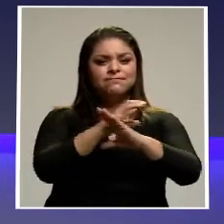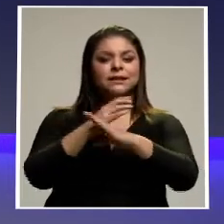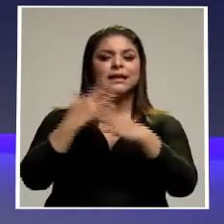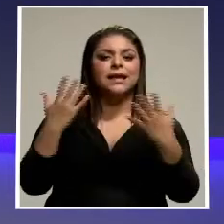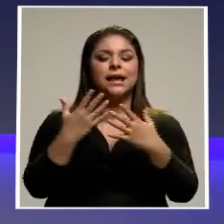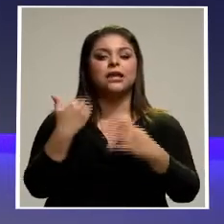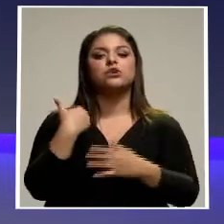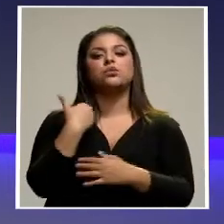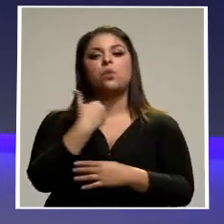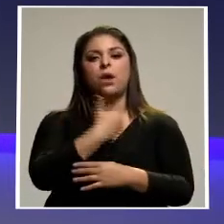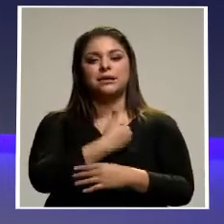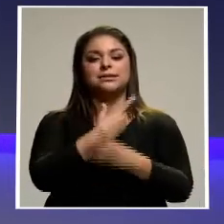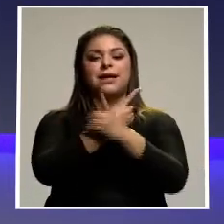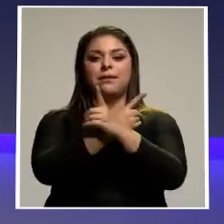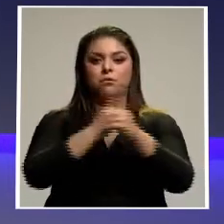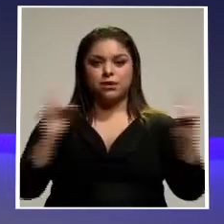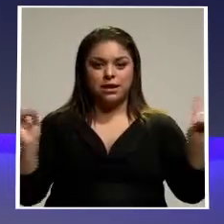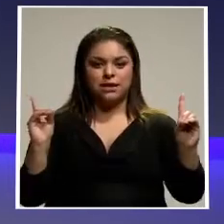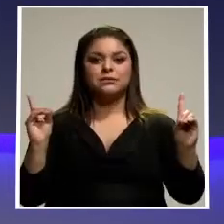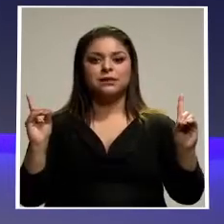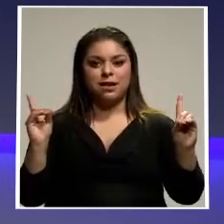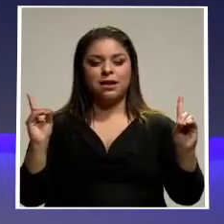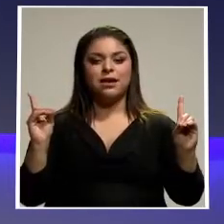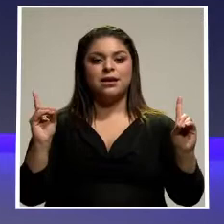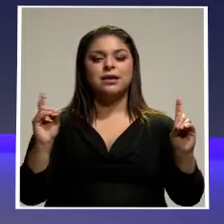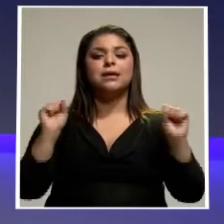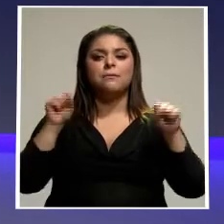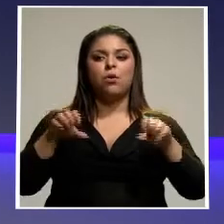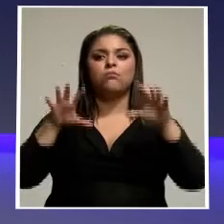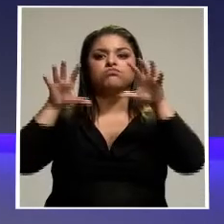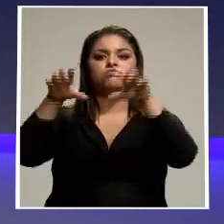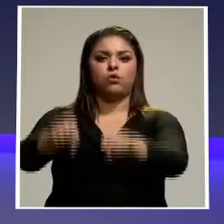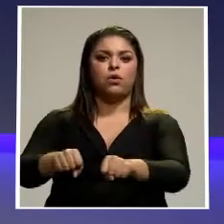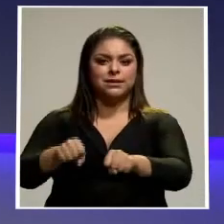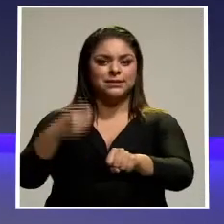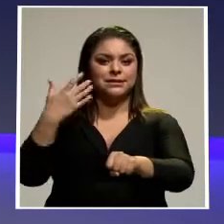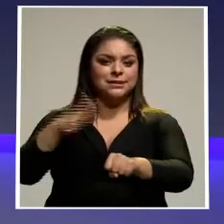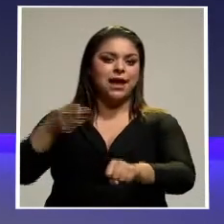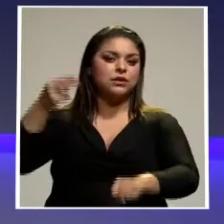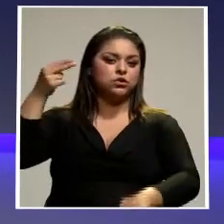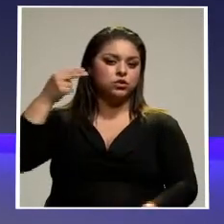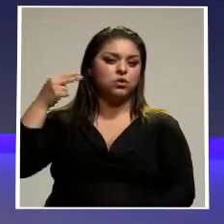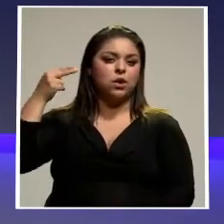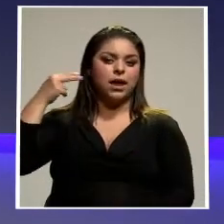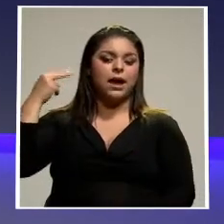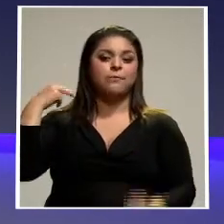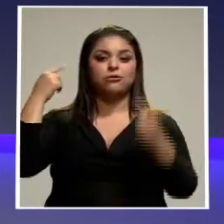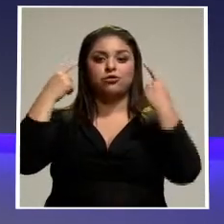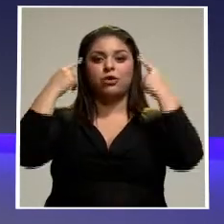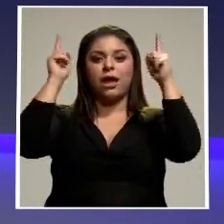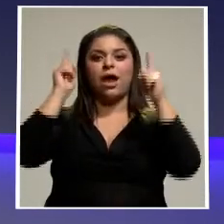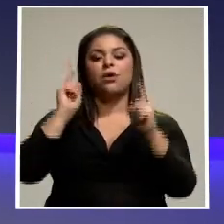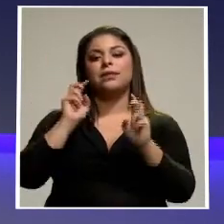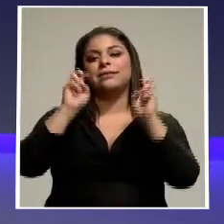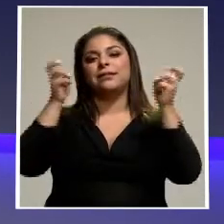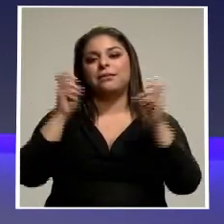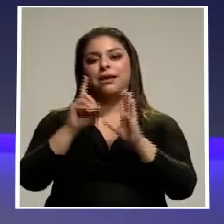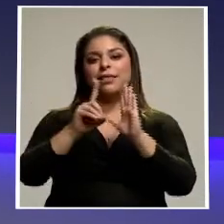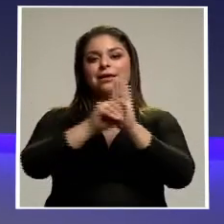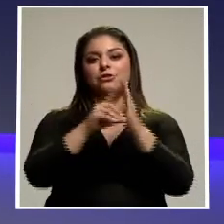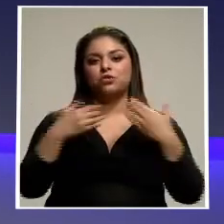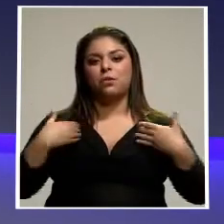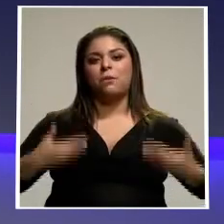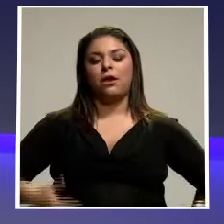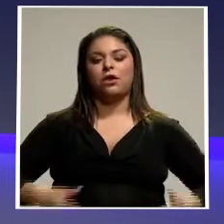nuestras democracias y de las conquistas históricas que hemos hecho en materia de derechos humanos y